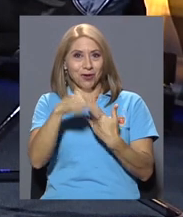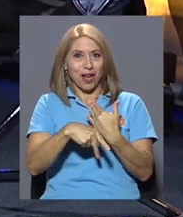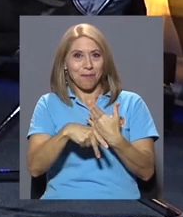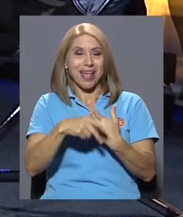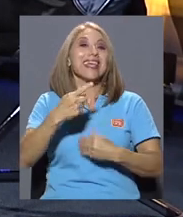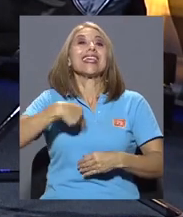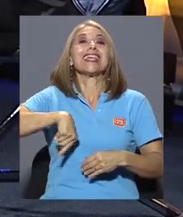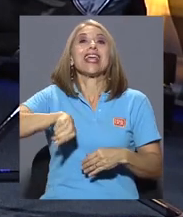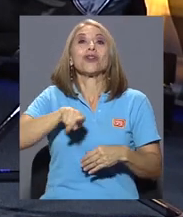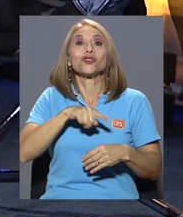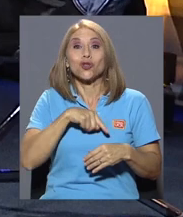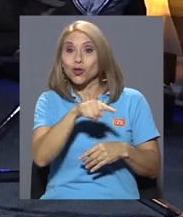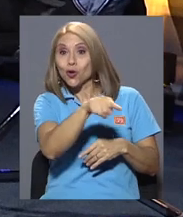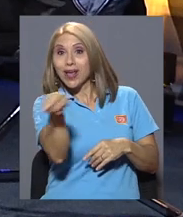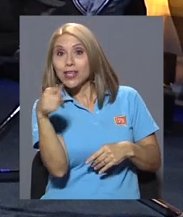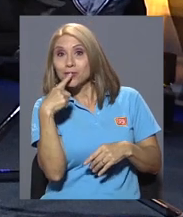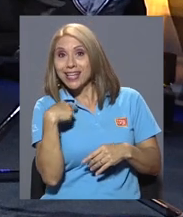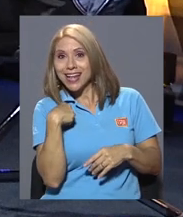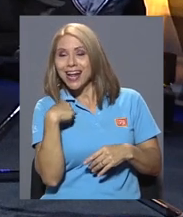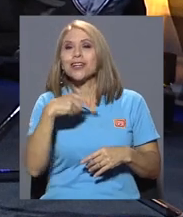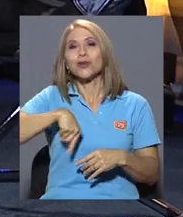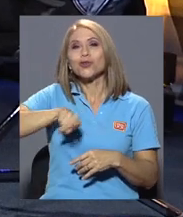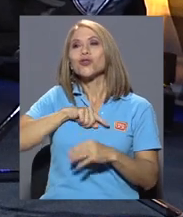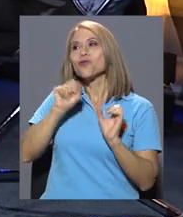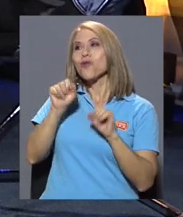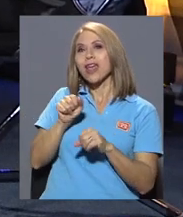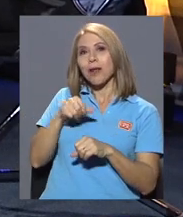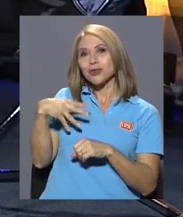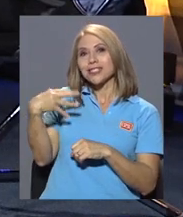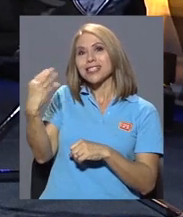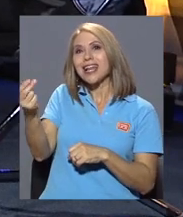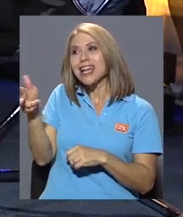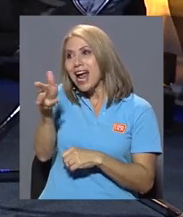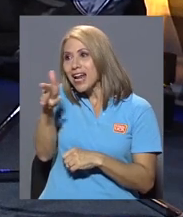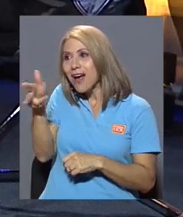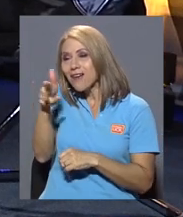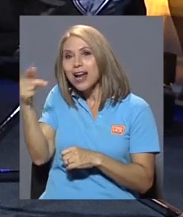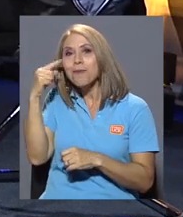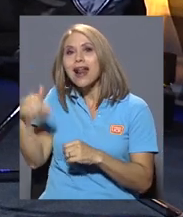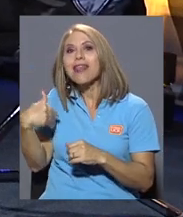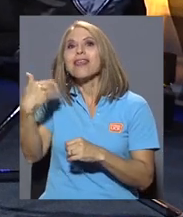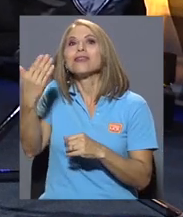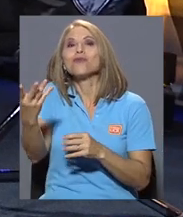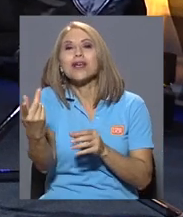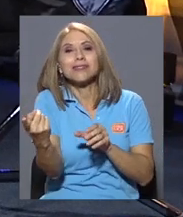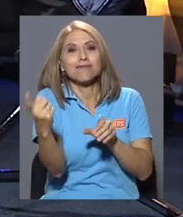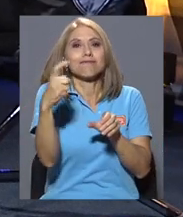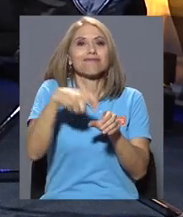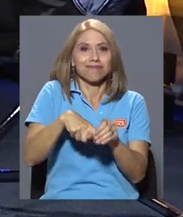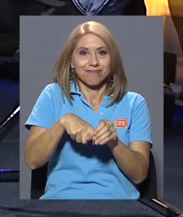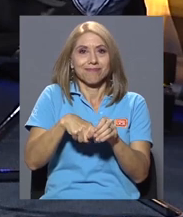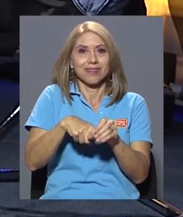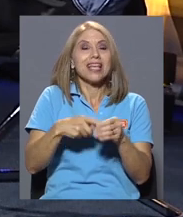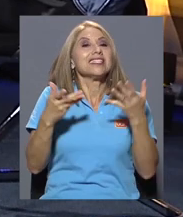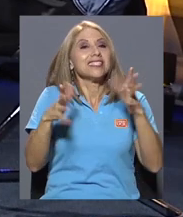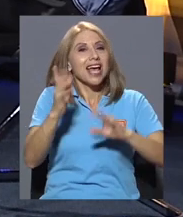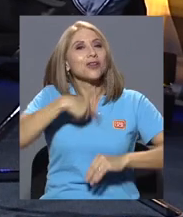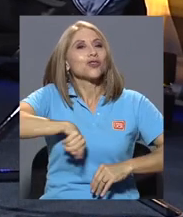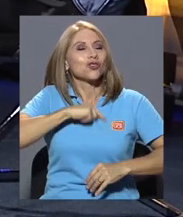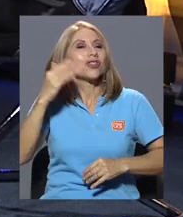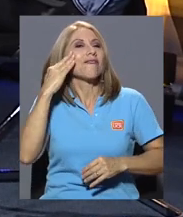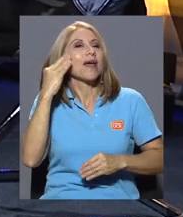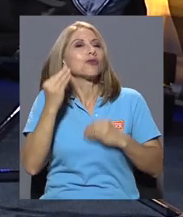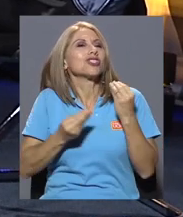salir a grabar esa escena que formará parte del siguiente episodio entonces como que de cierta forma ya sabíamos qué iba a pasar